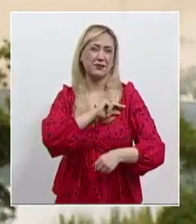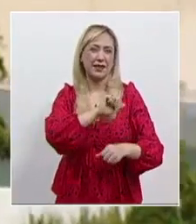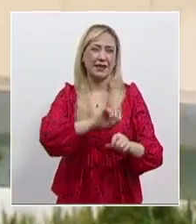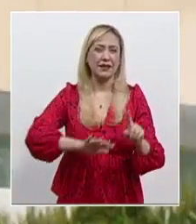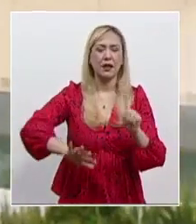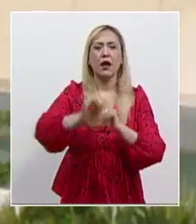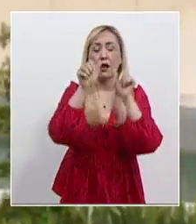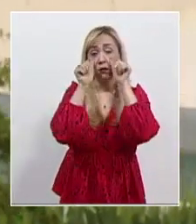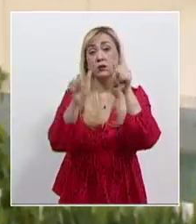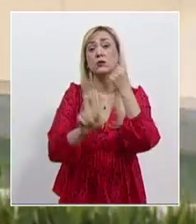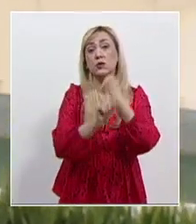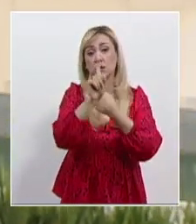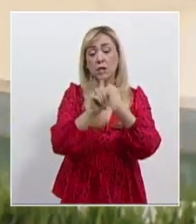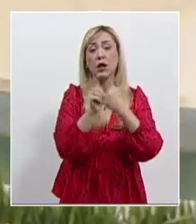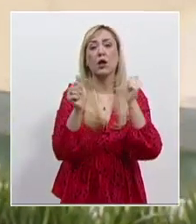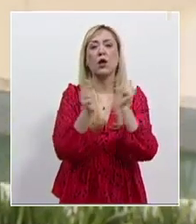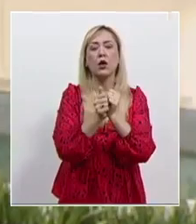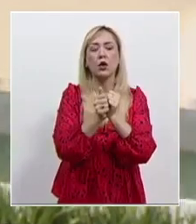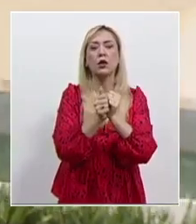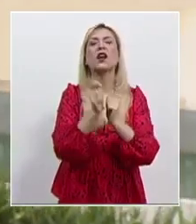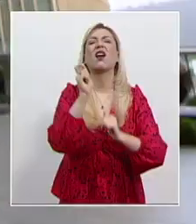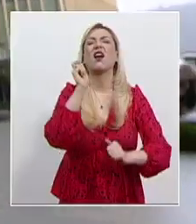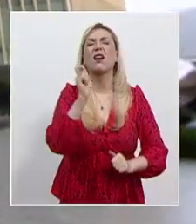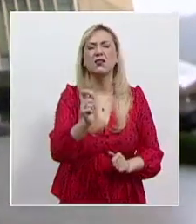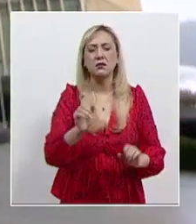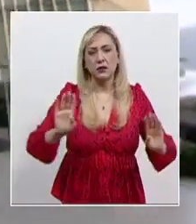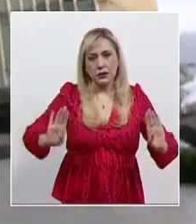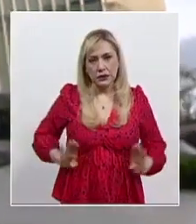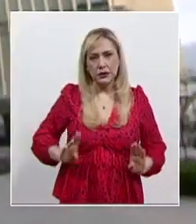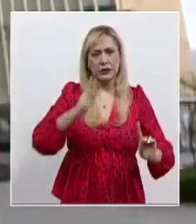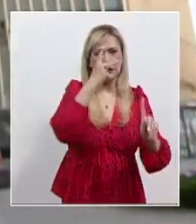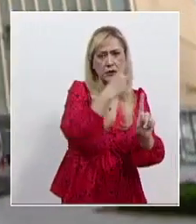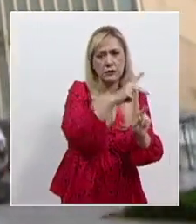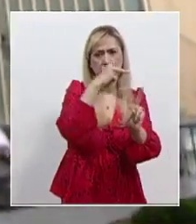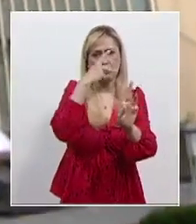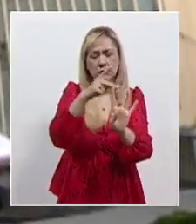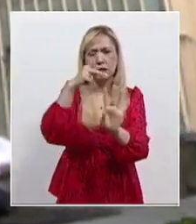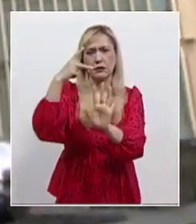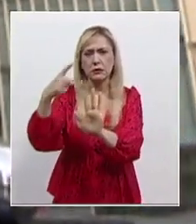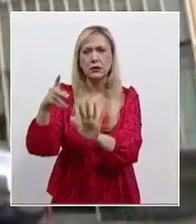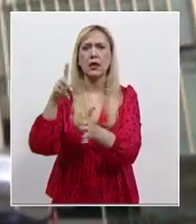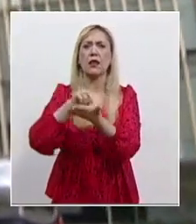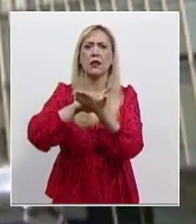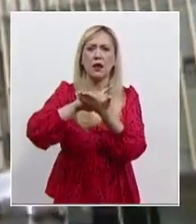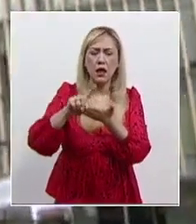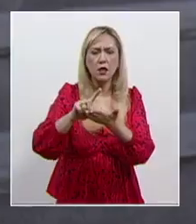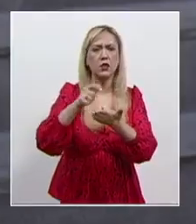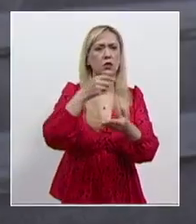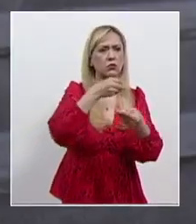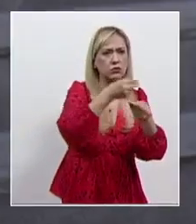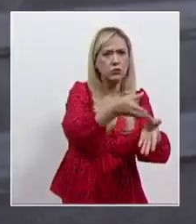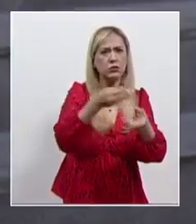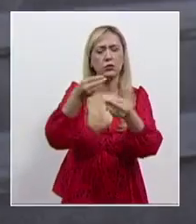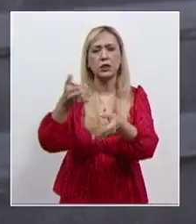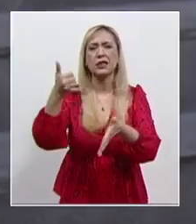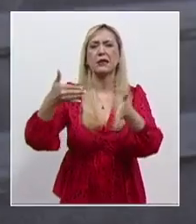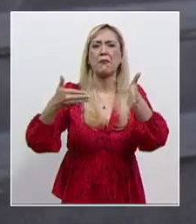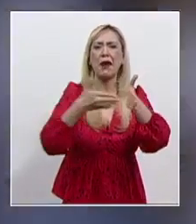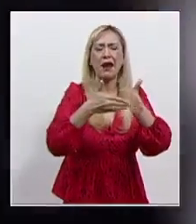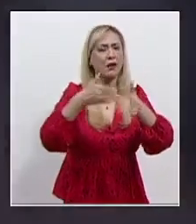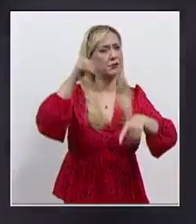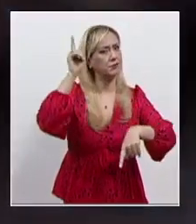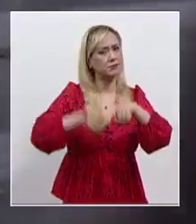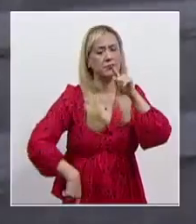la problemática de manera integral, es decir, garantizando sus derechos en lo particular y derribando aquellas barreras que obstaculizan su